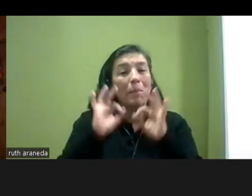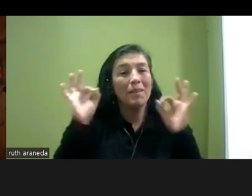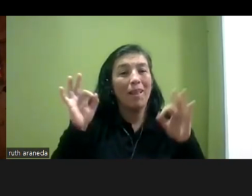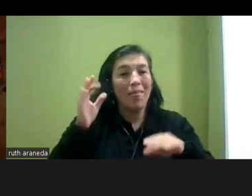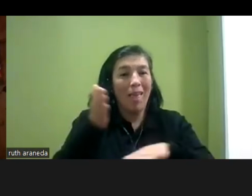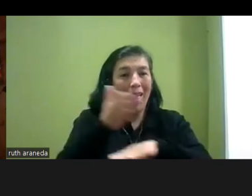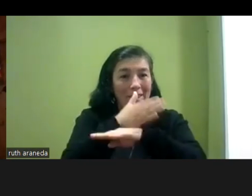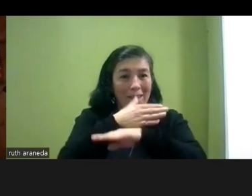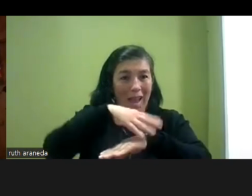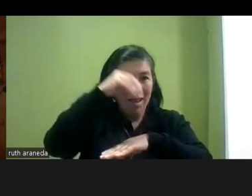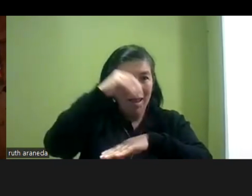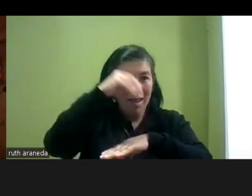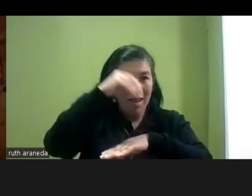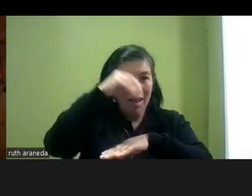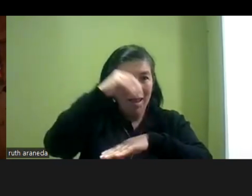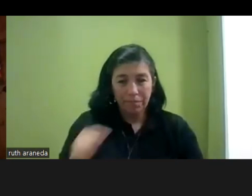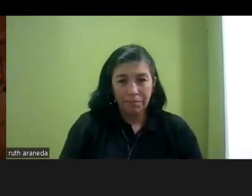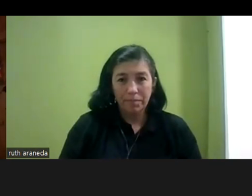Arica, eh,